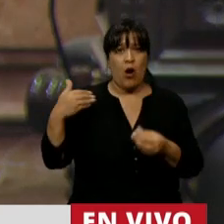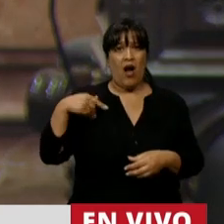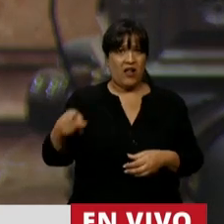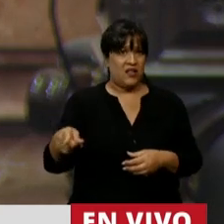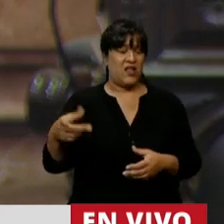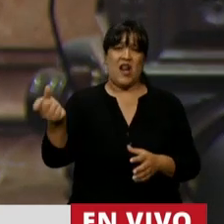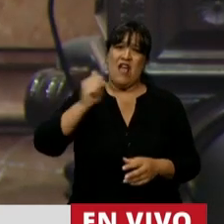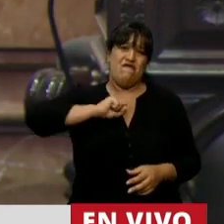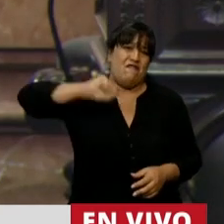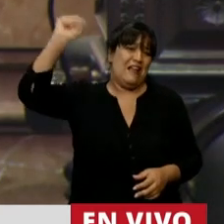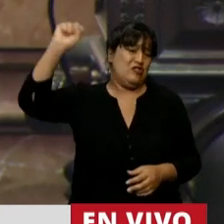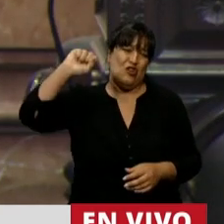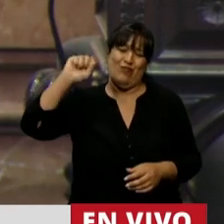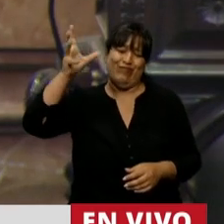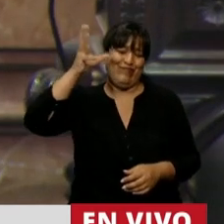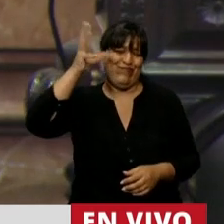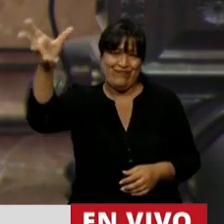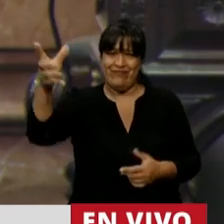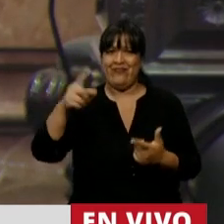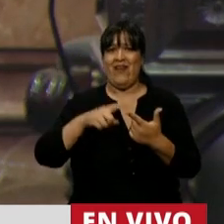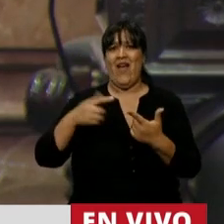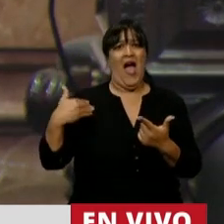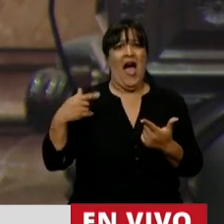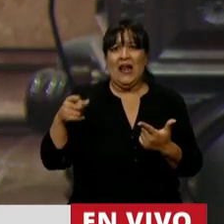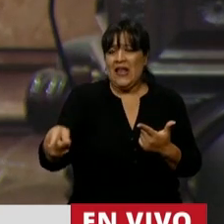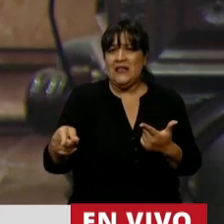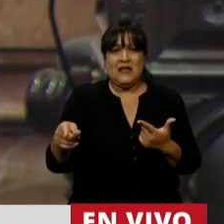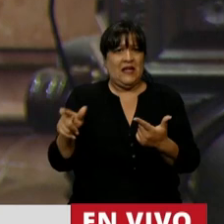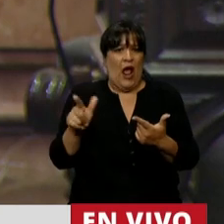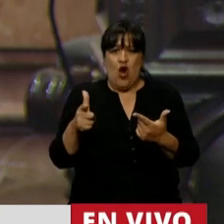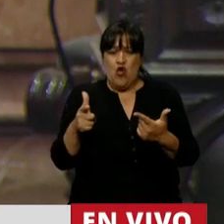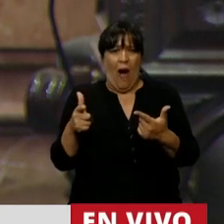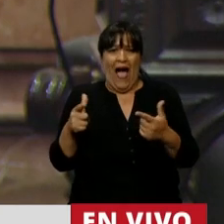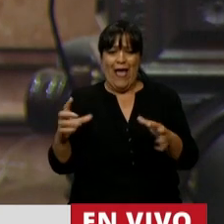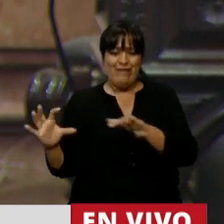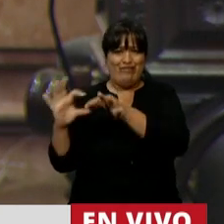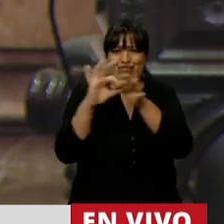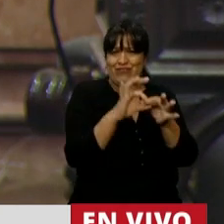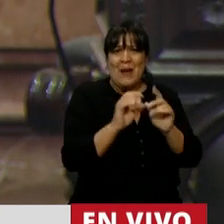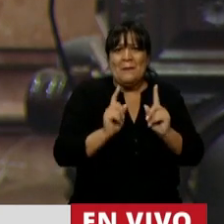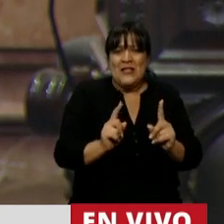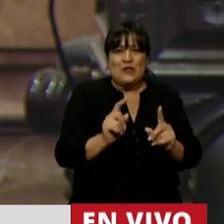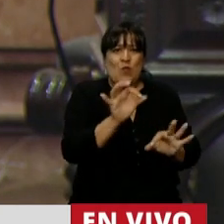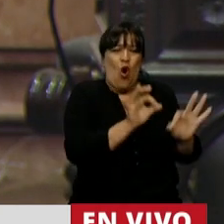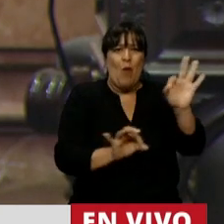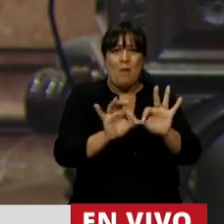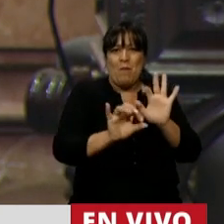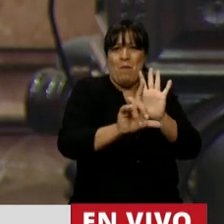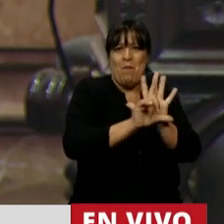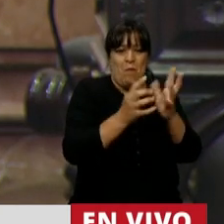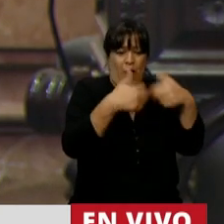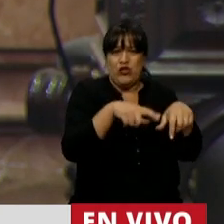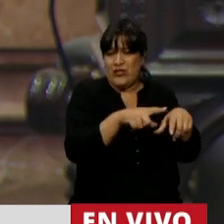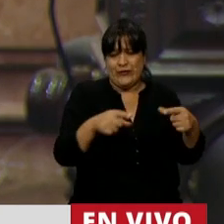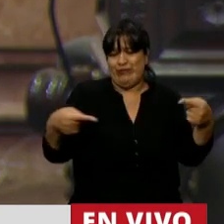tiene más inflación. Es una Argentina que no se correlaciona a lo que nos quisieron venir a